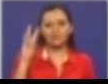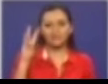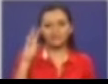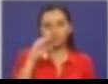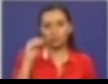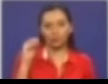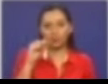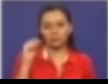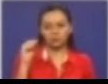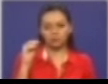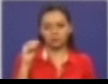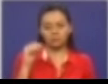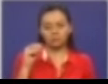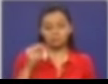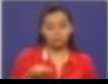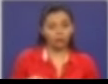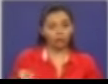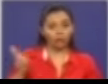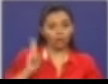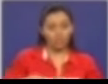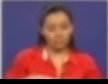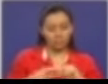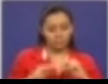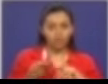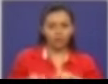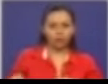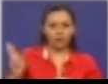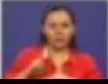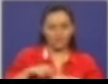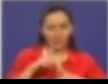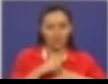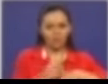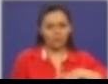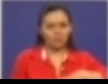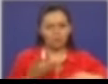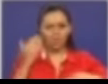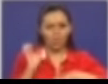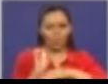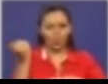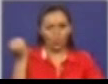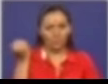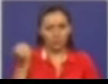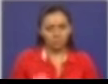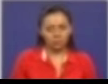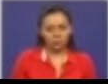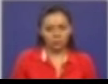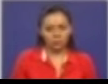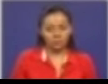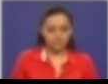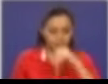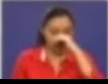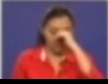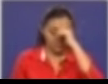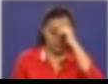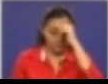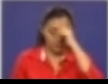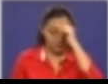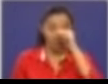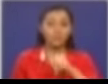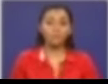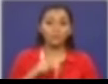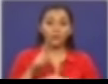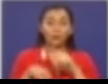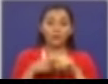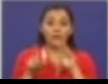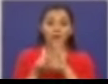$456. Más del doble y las jubilaciones más altas de la región andina, compañeros. Y le dijeron que después de la